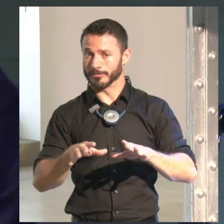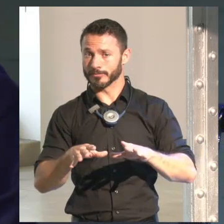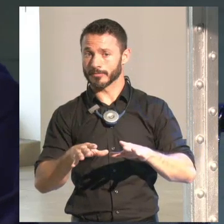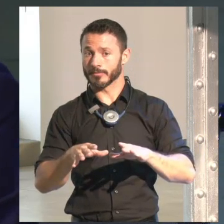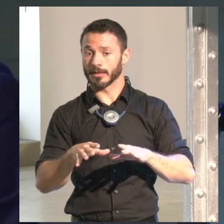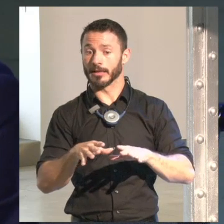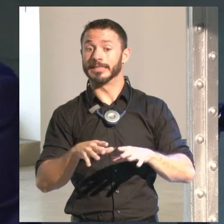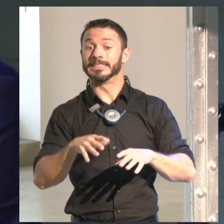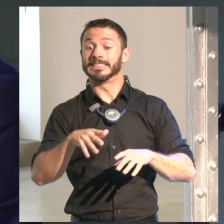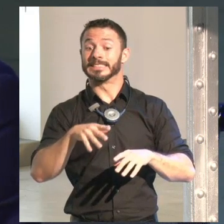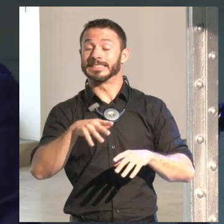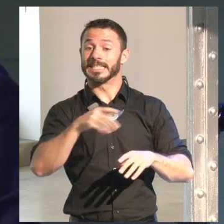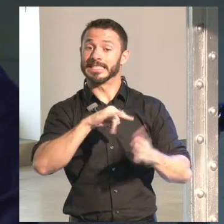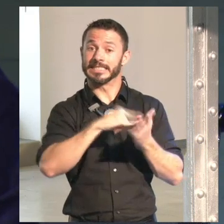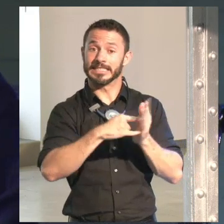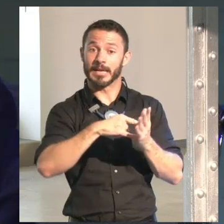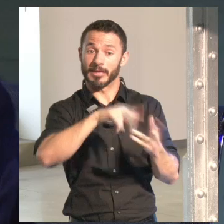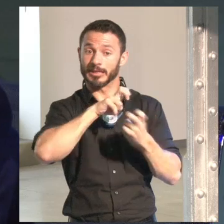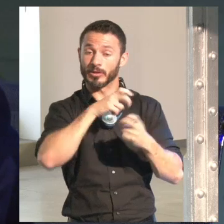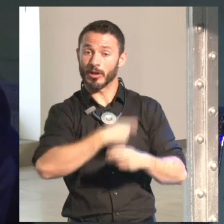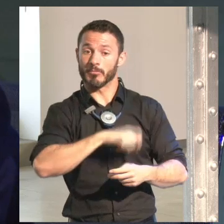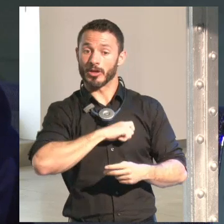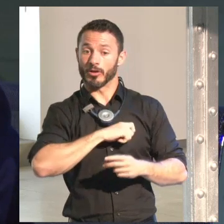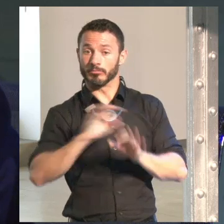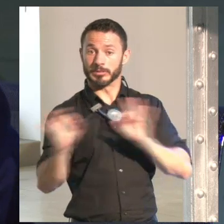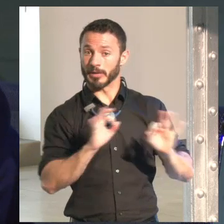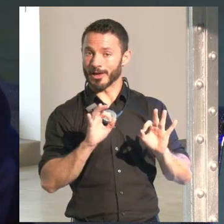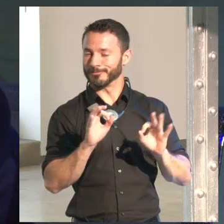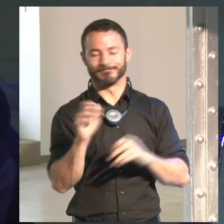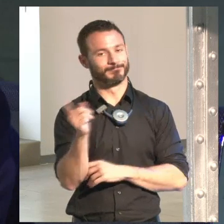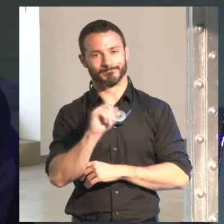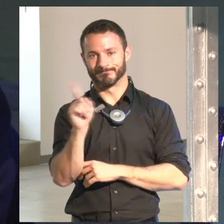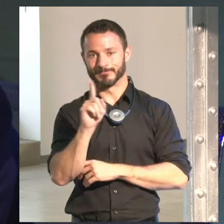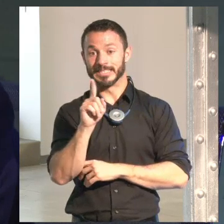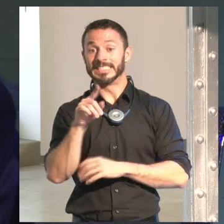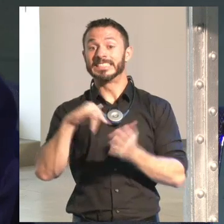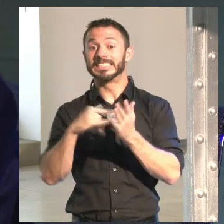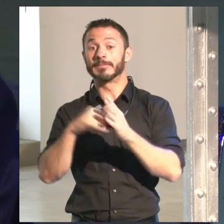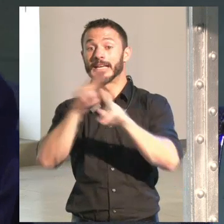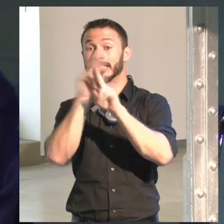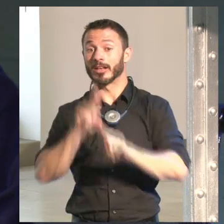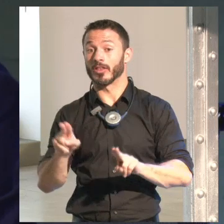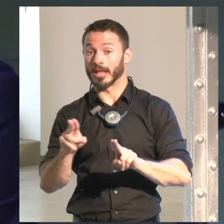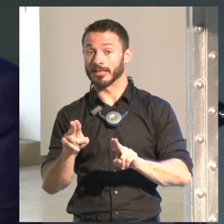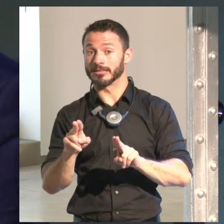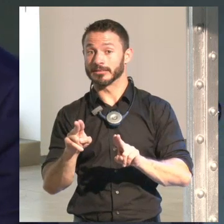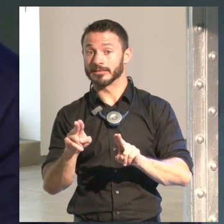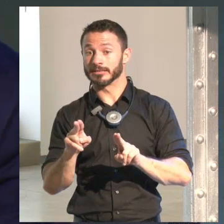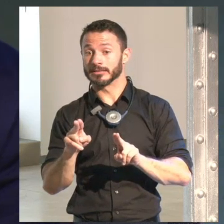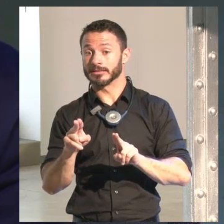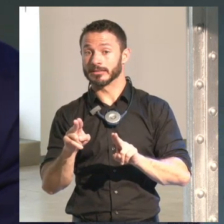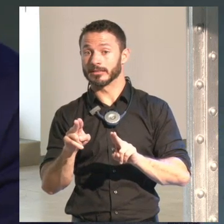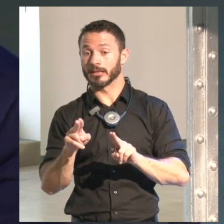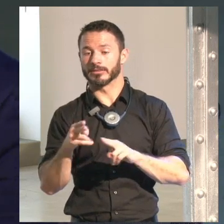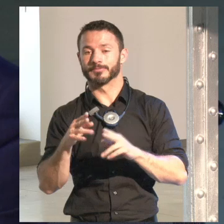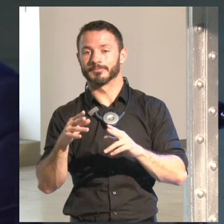tributario español está preparado para todo esto? No. Los sistemas internacionales que se basan en el modelo